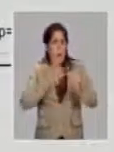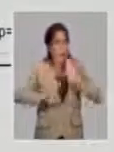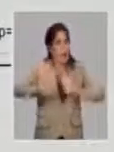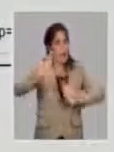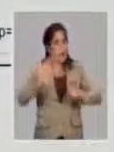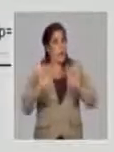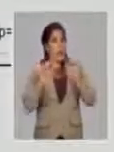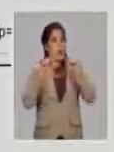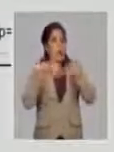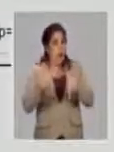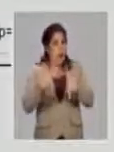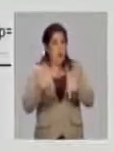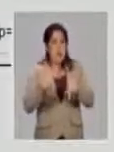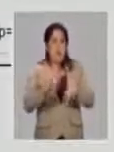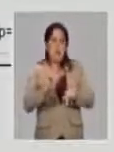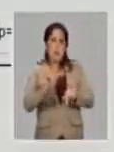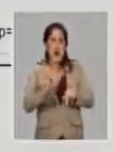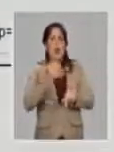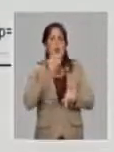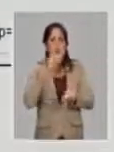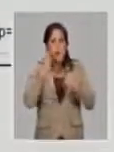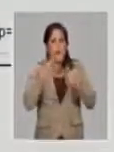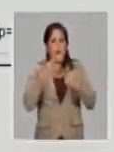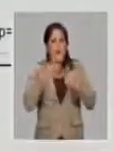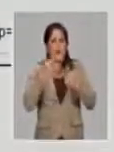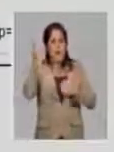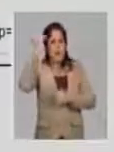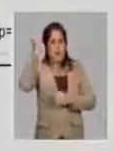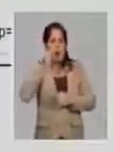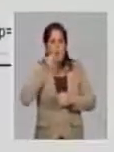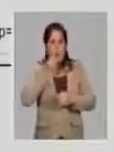que haber anticuerpos presentes, sino estos anticuerpos deben